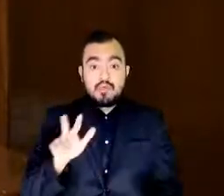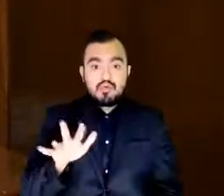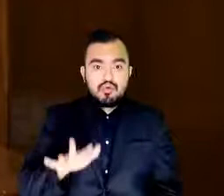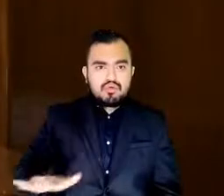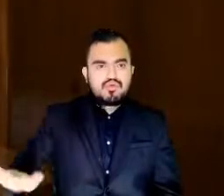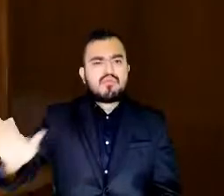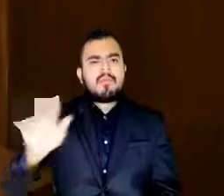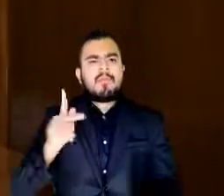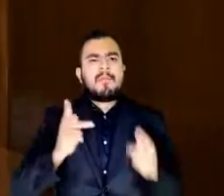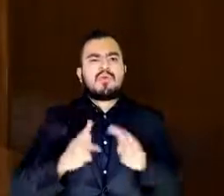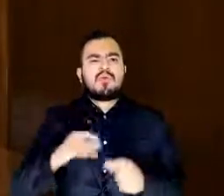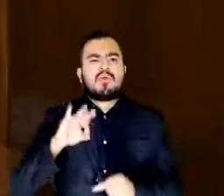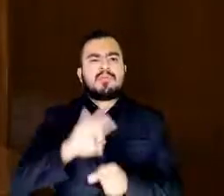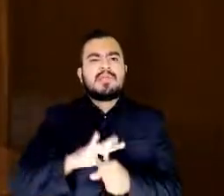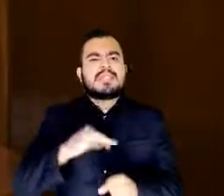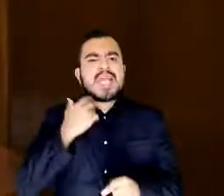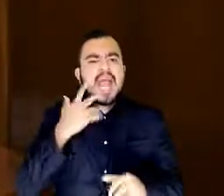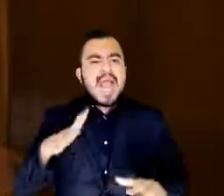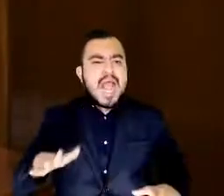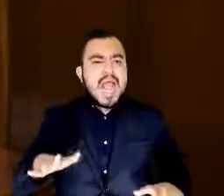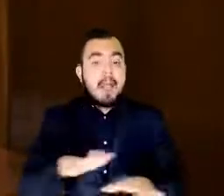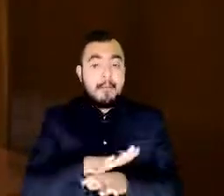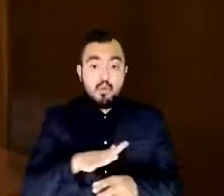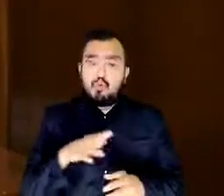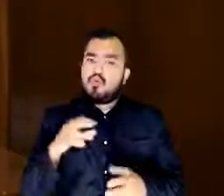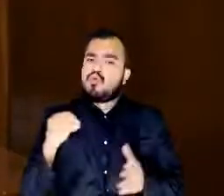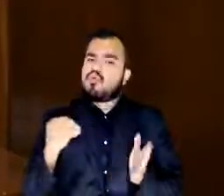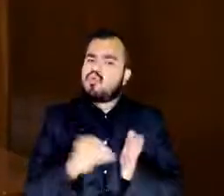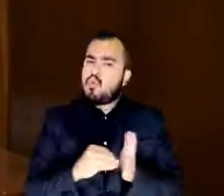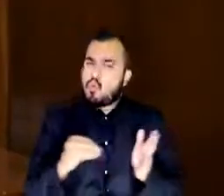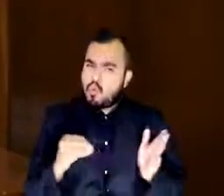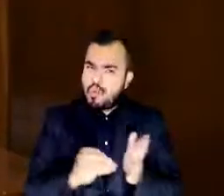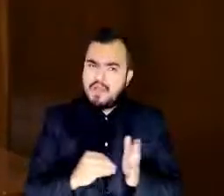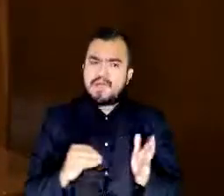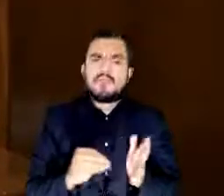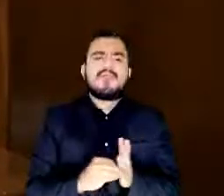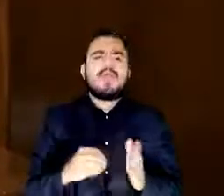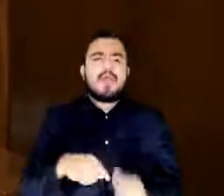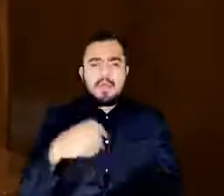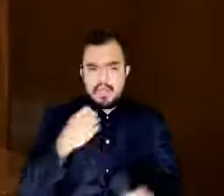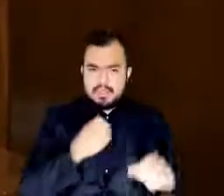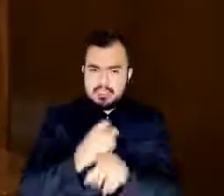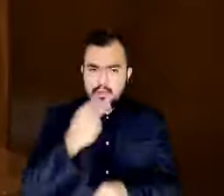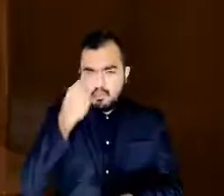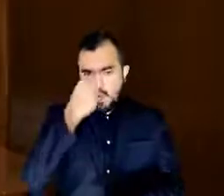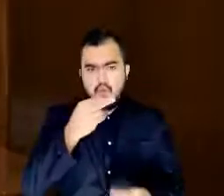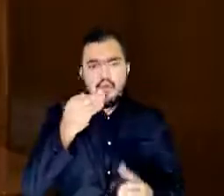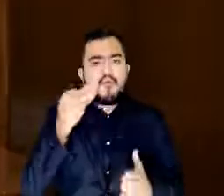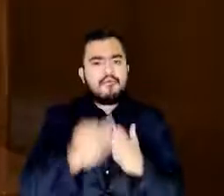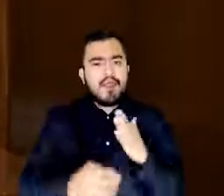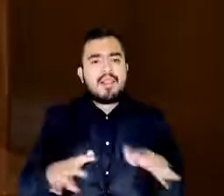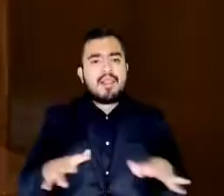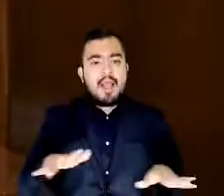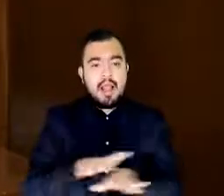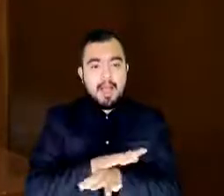votó por un cambio que aún falta por realizar en el Estado de México.